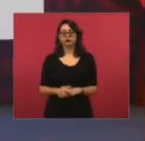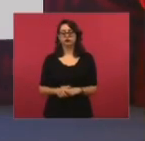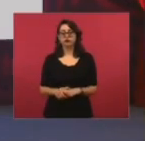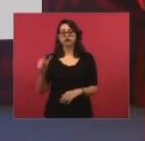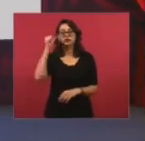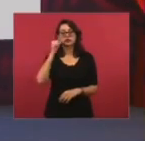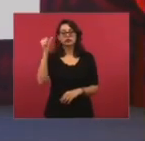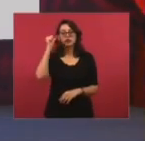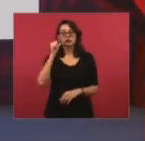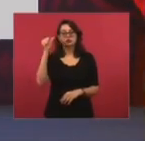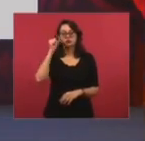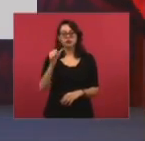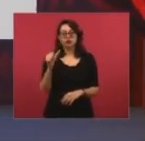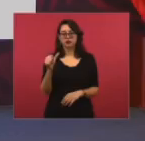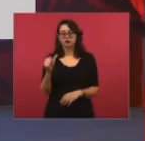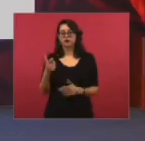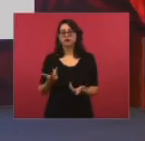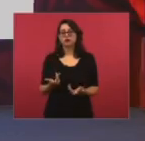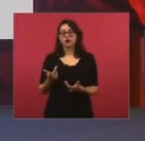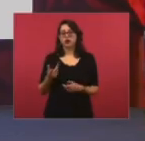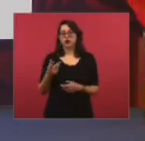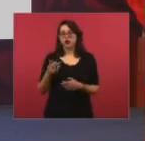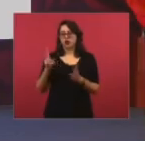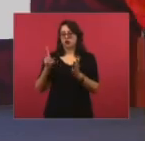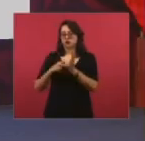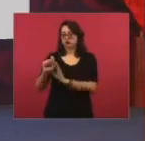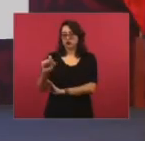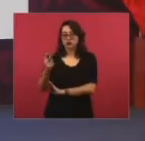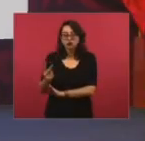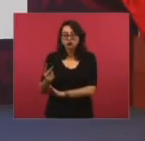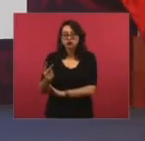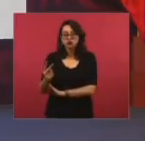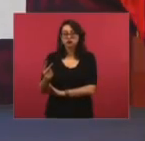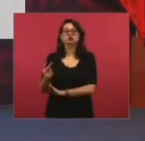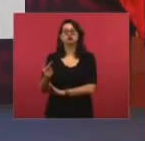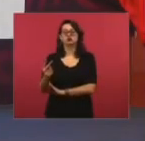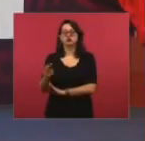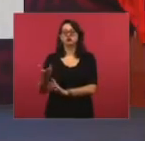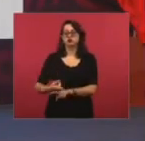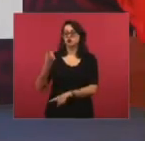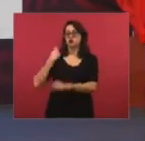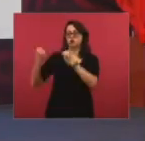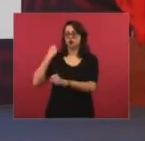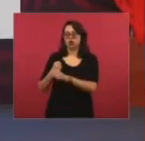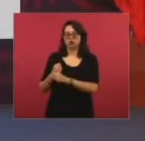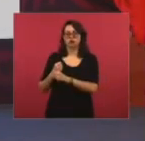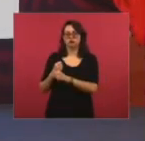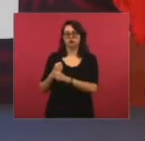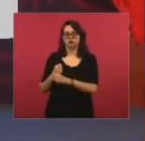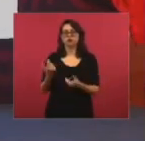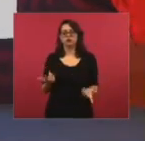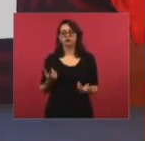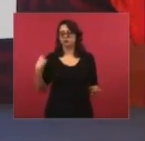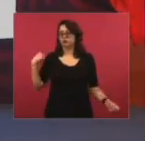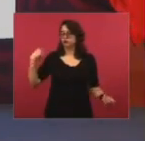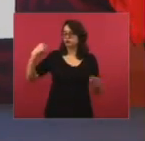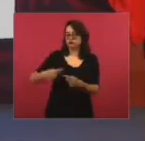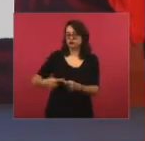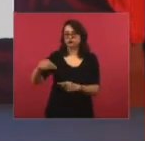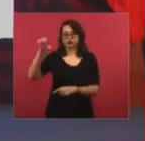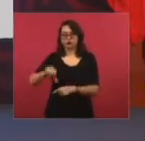de los que vienen a Estados Unidos. O sea, todo junto. Imagínense usted que no hubiera remesas de los Estados Unidos y que tampoco el gobierno estuviera dando dinero.